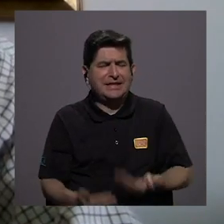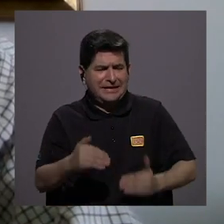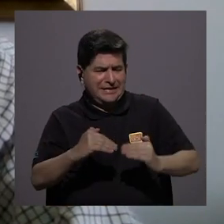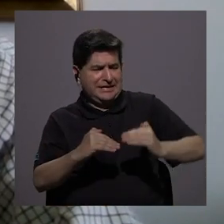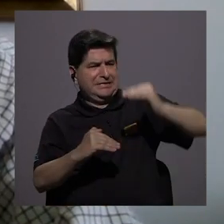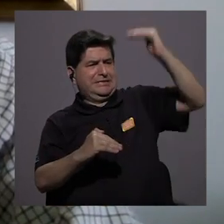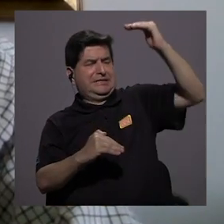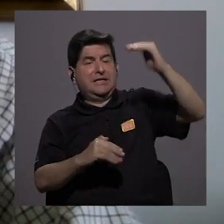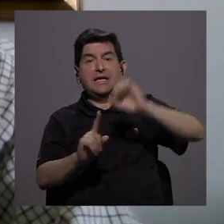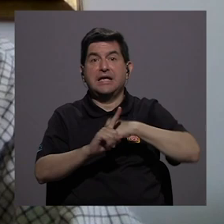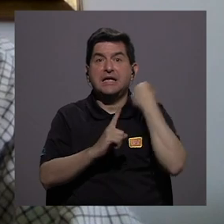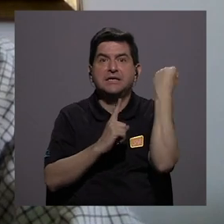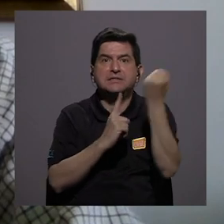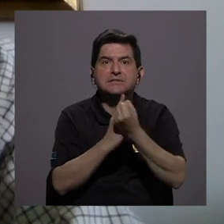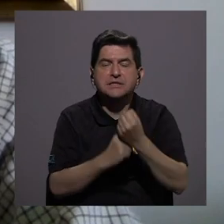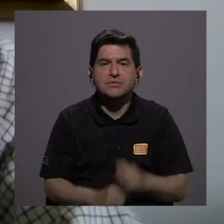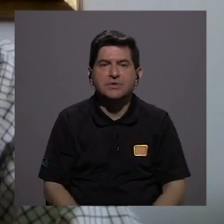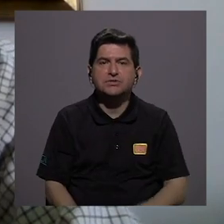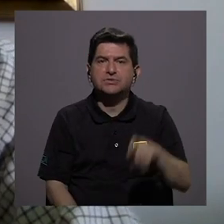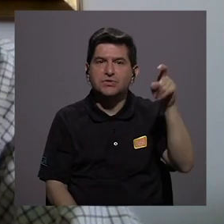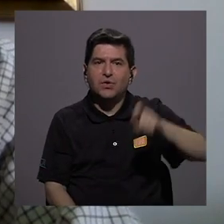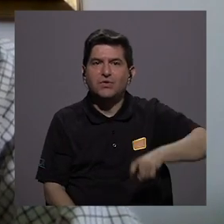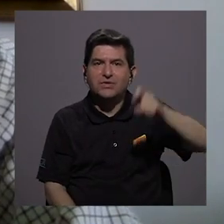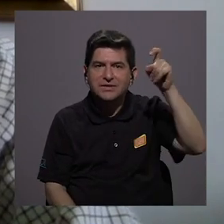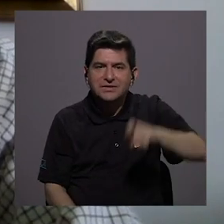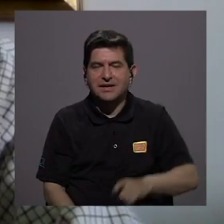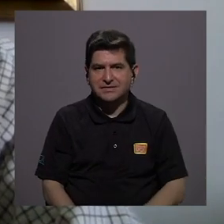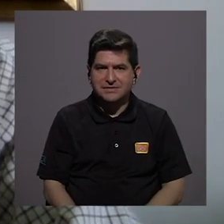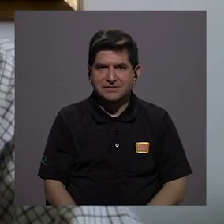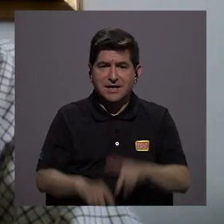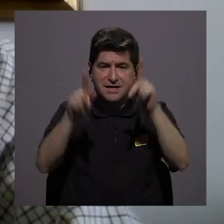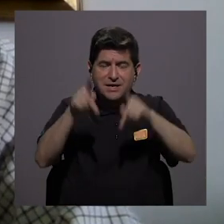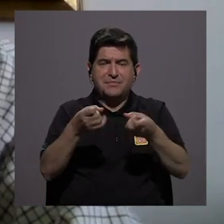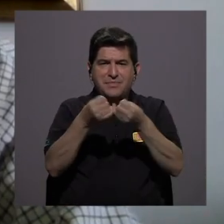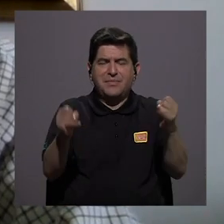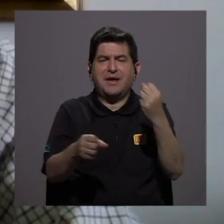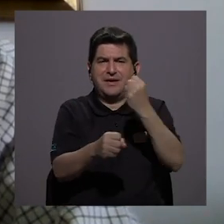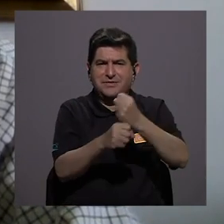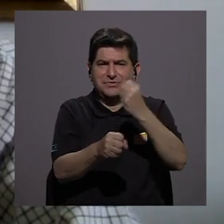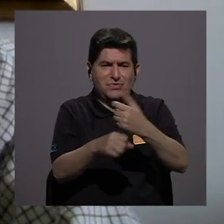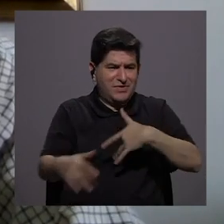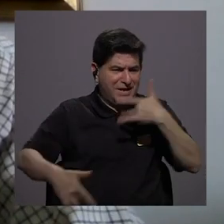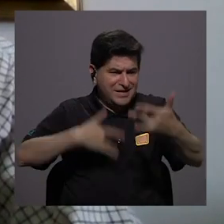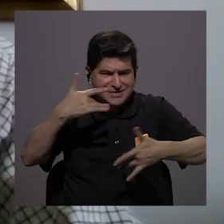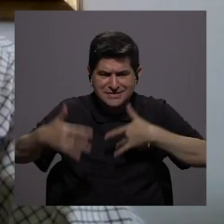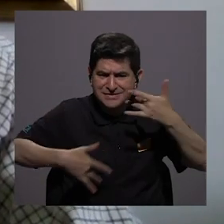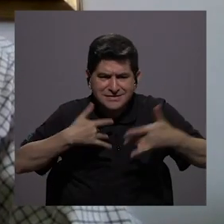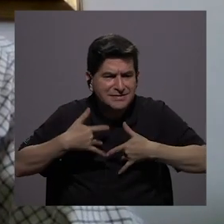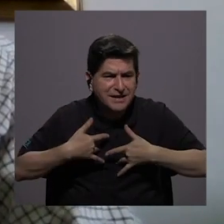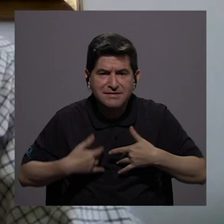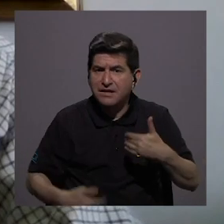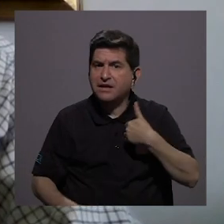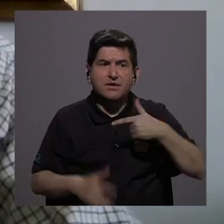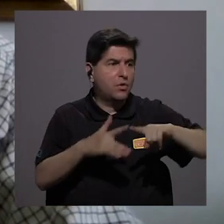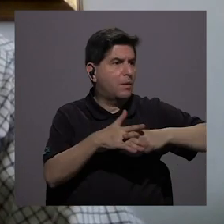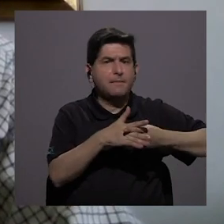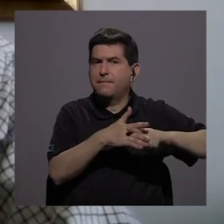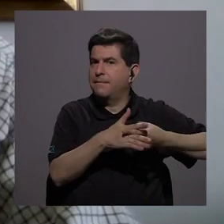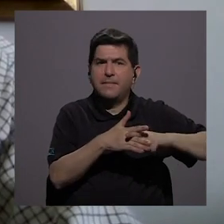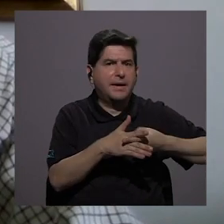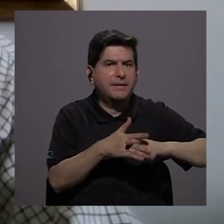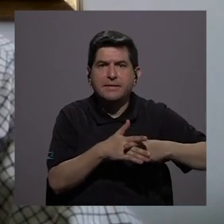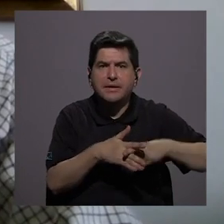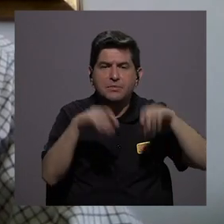y estamos en una situación en donde necesitamos, la gente que está desempleada siente que no está teniendo, que no tiene ningún mecanismo para